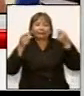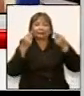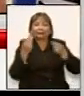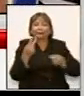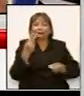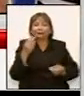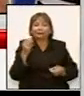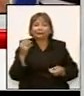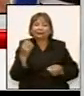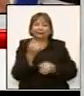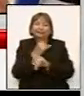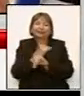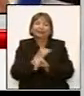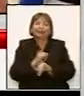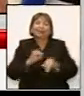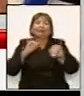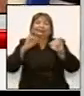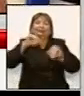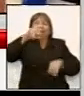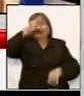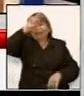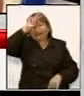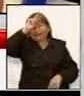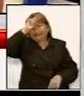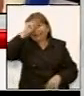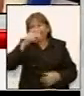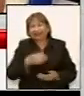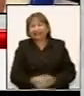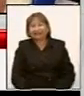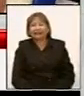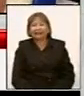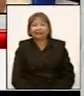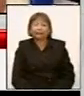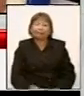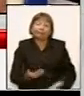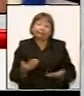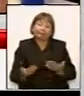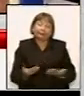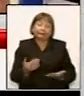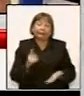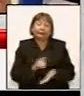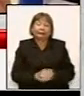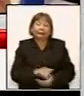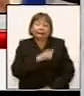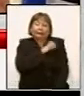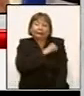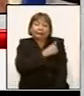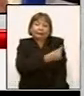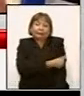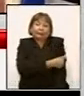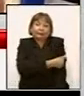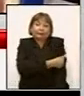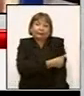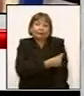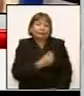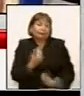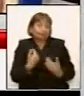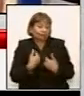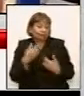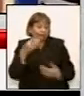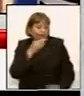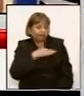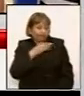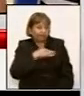en conmemoración de nuestra independencia del Perú. Y creo que las autoridades deberían tomar conciencia,